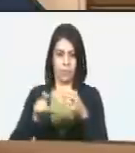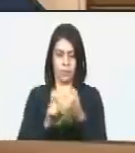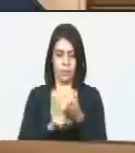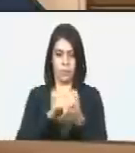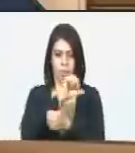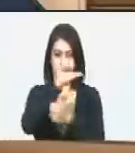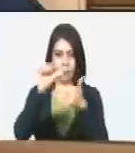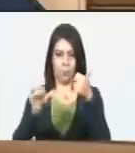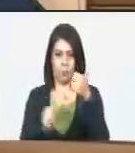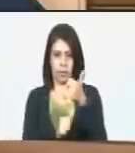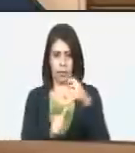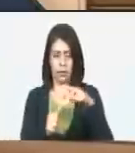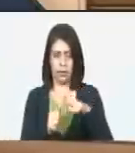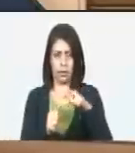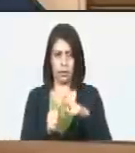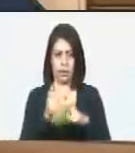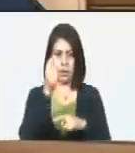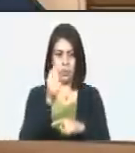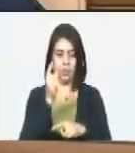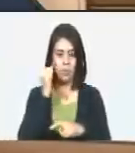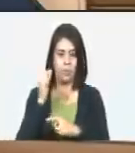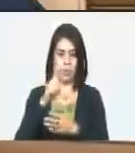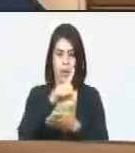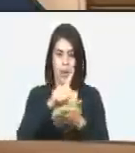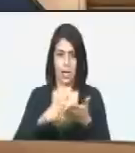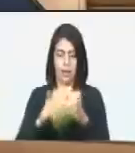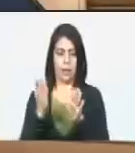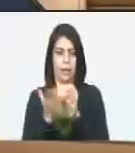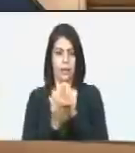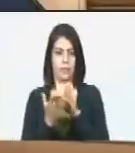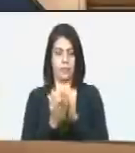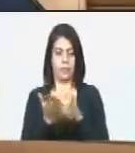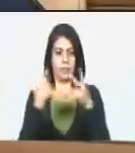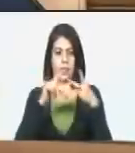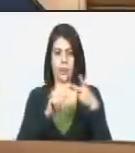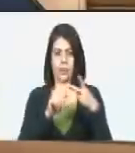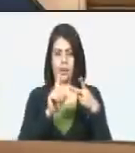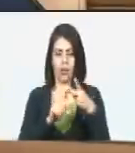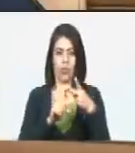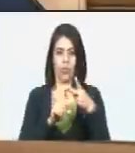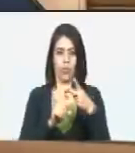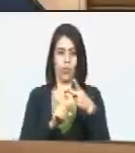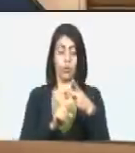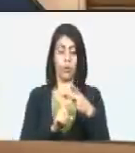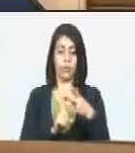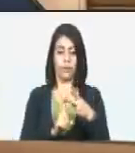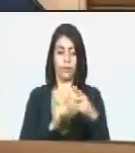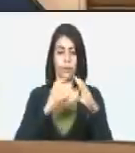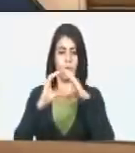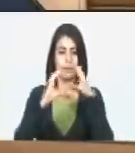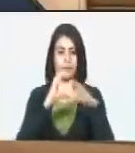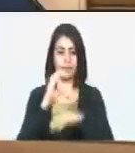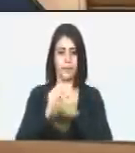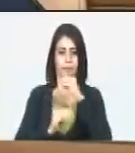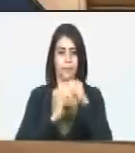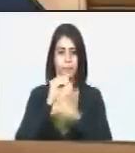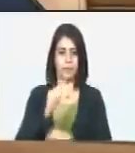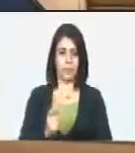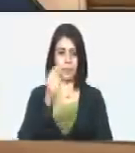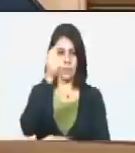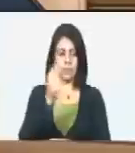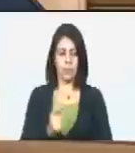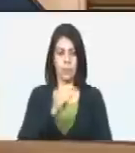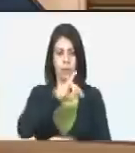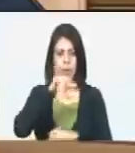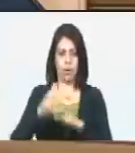los diputados suplentes indicados en lista anexa. Segundo punto de la cuenta, comunicación suscrita por los diputados Jorge